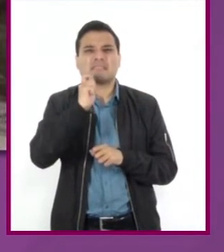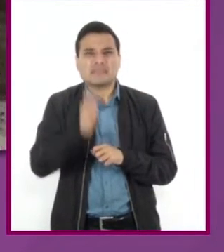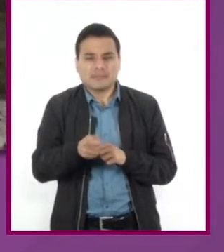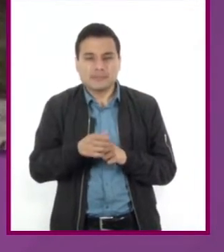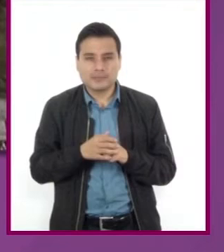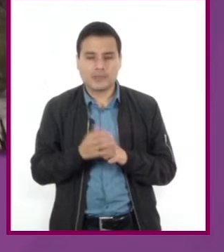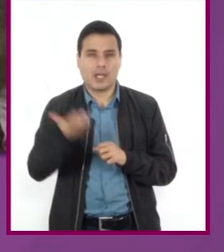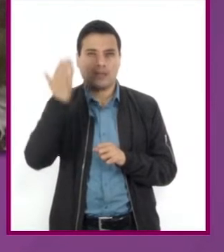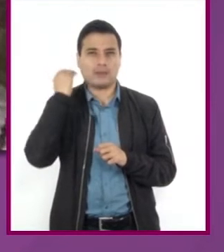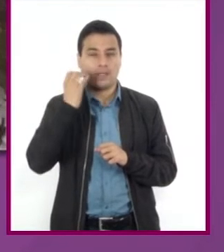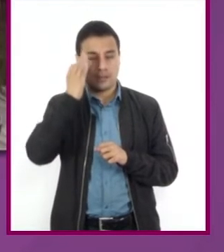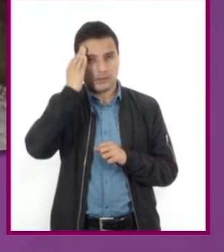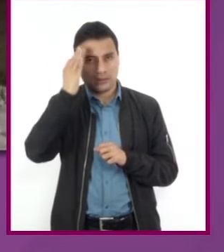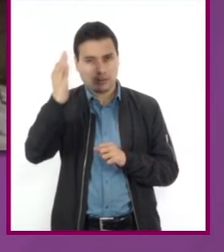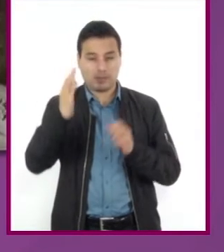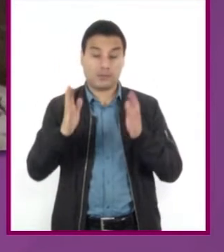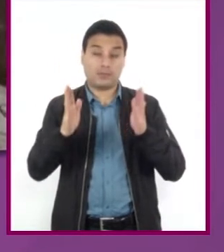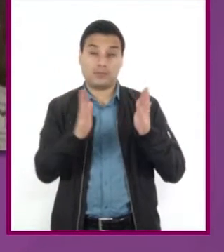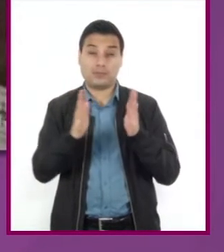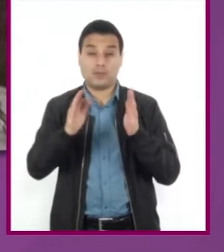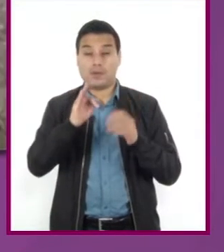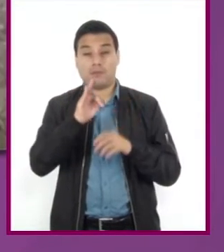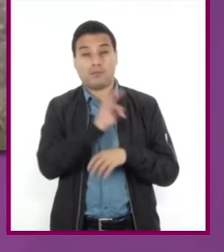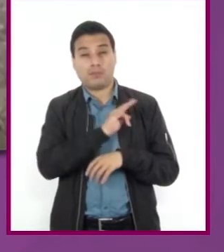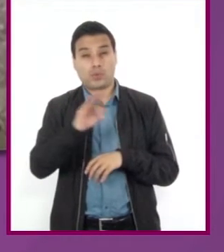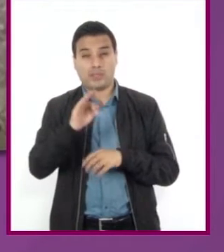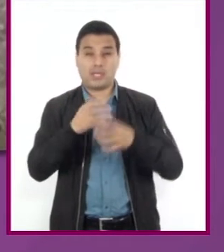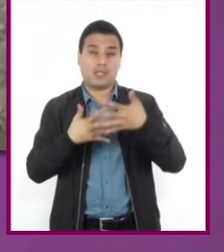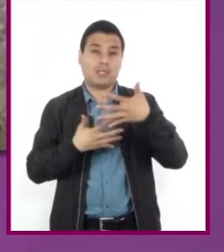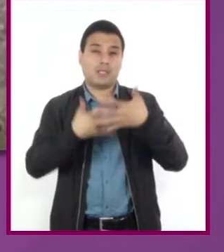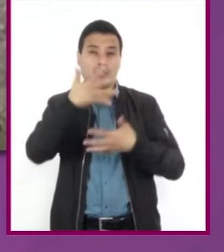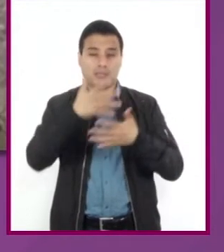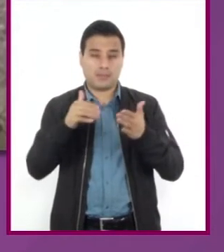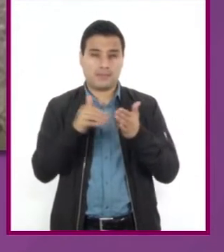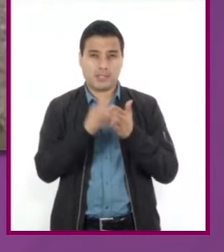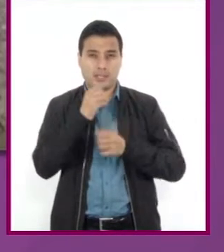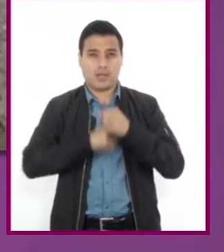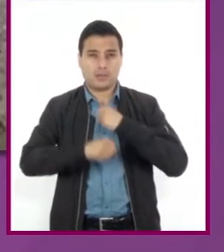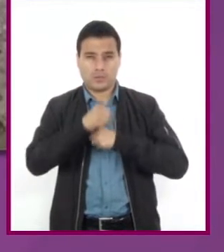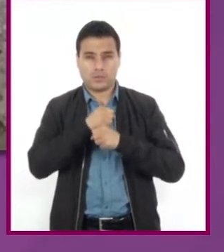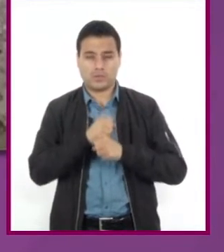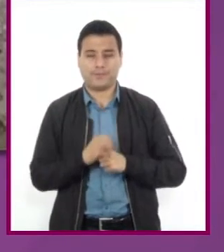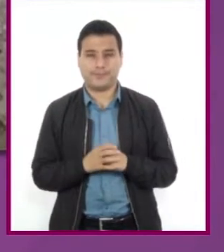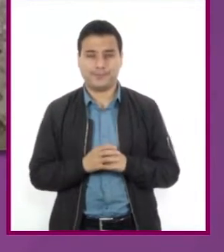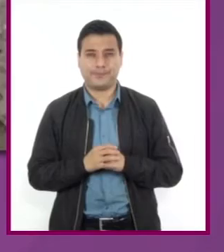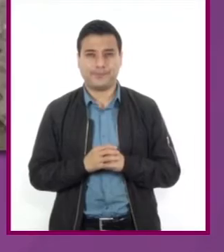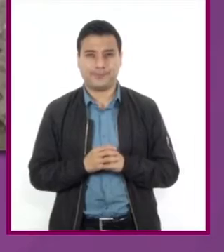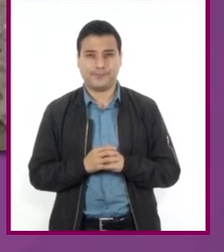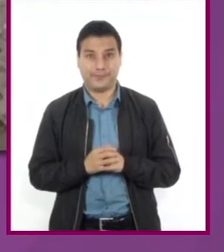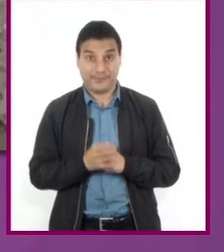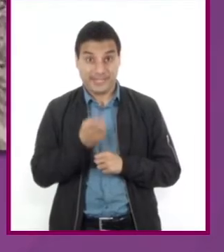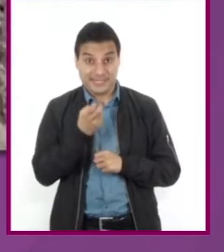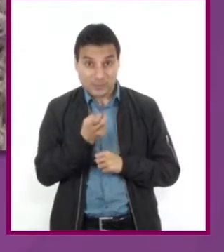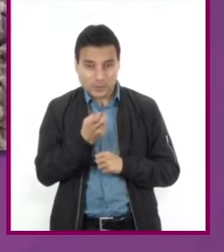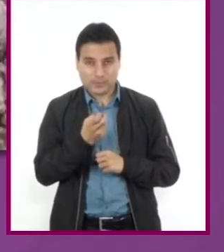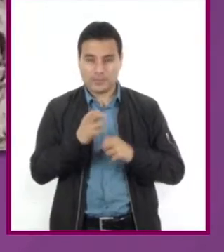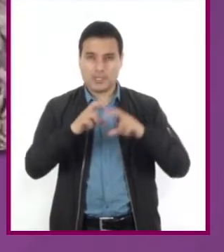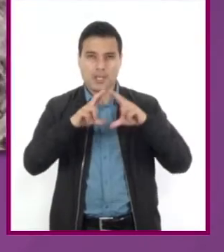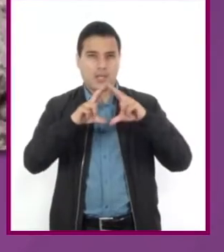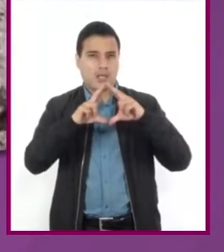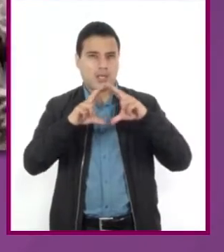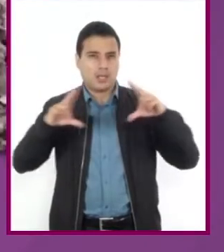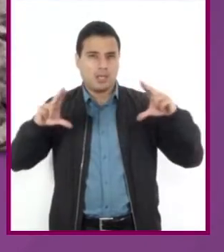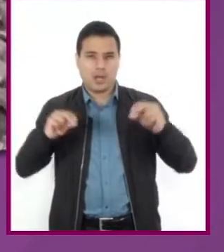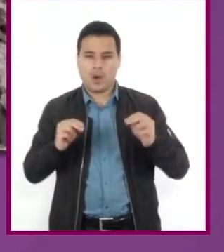época de hace aproximadamente 15.000 años, en donde fue el máximo glacial.